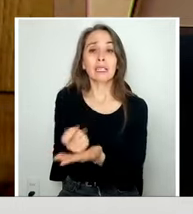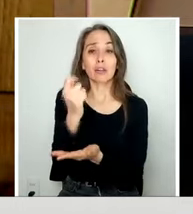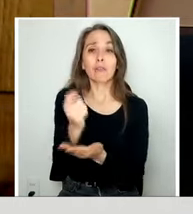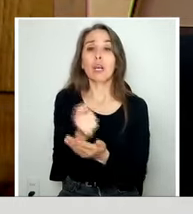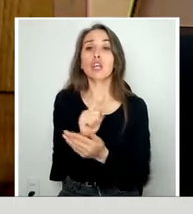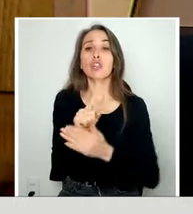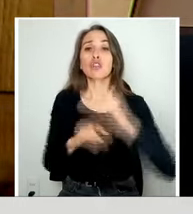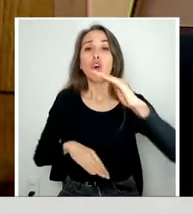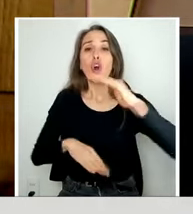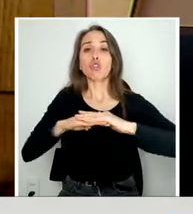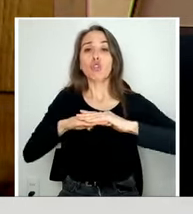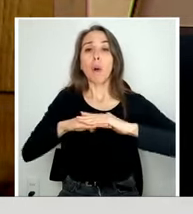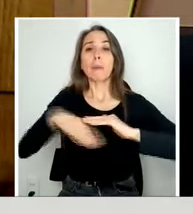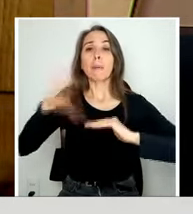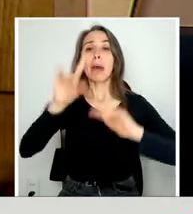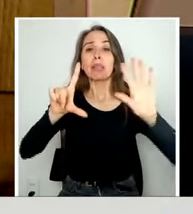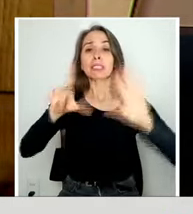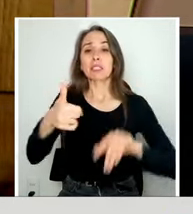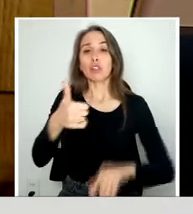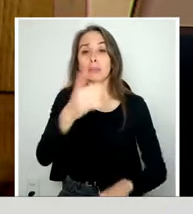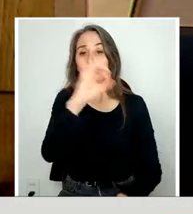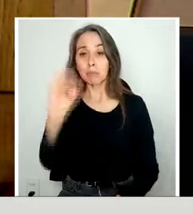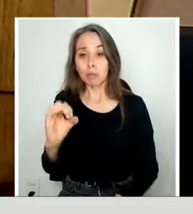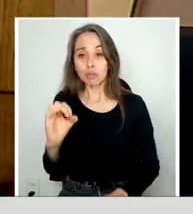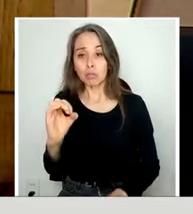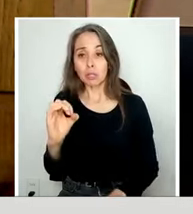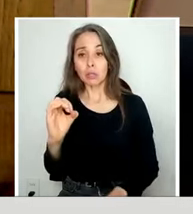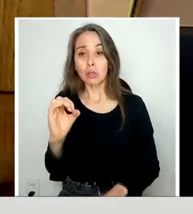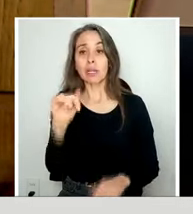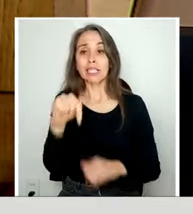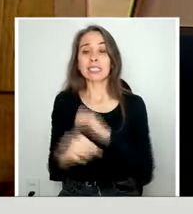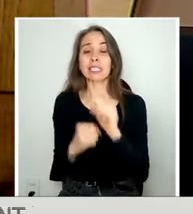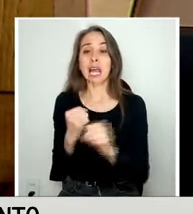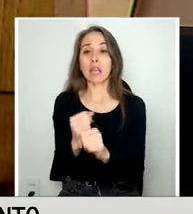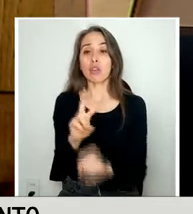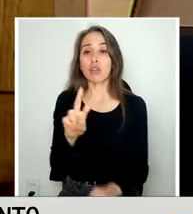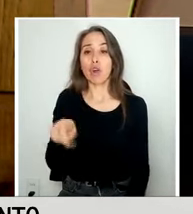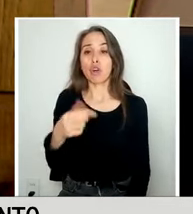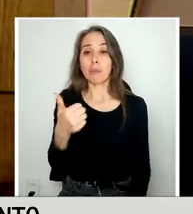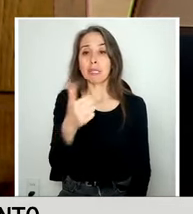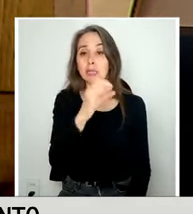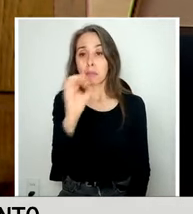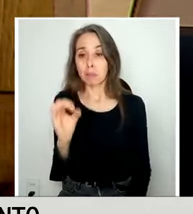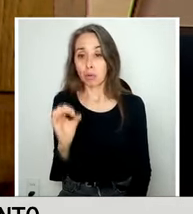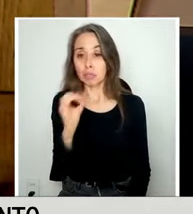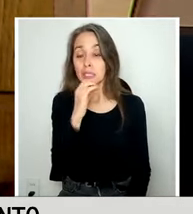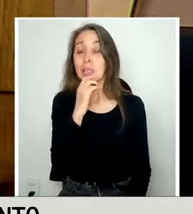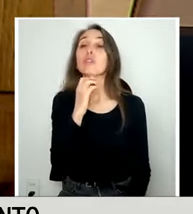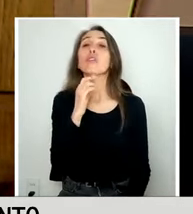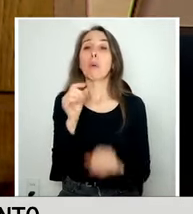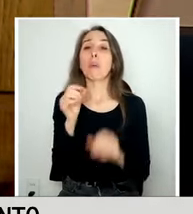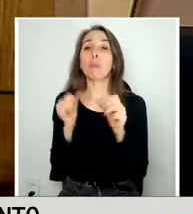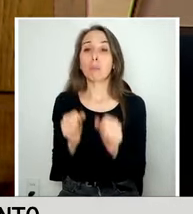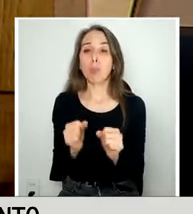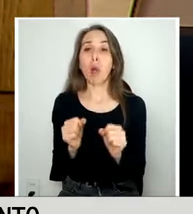que para el año pasado fue un siete punto seis y que para este año fue un Dos punto seis se podía realizar